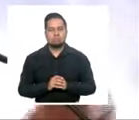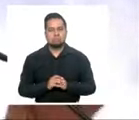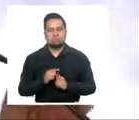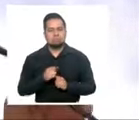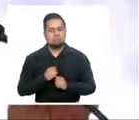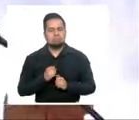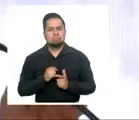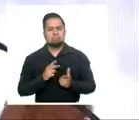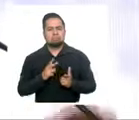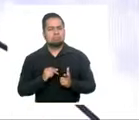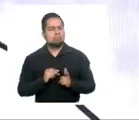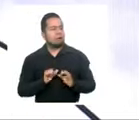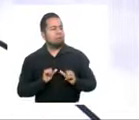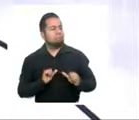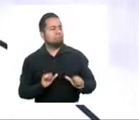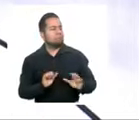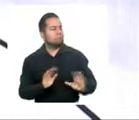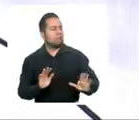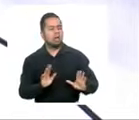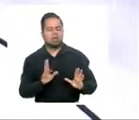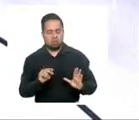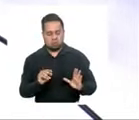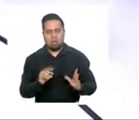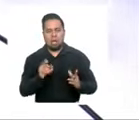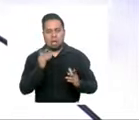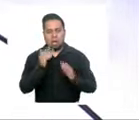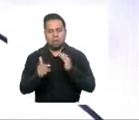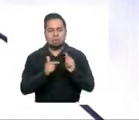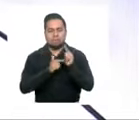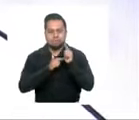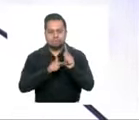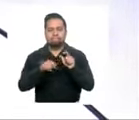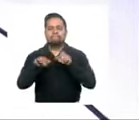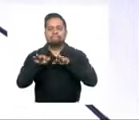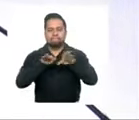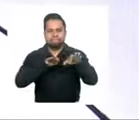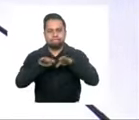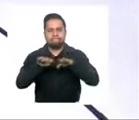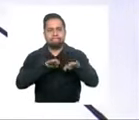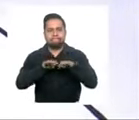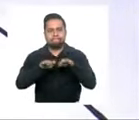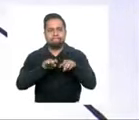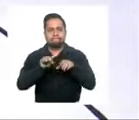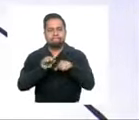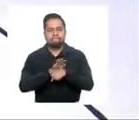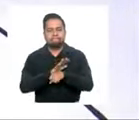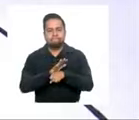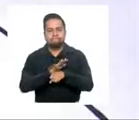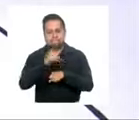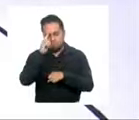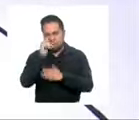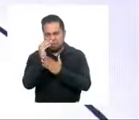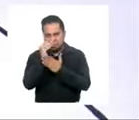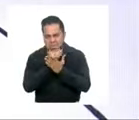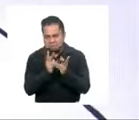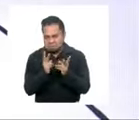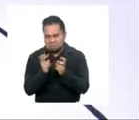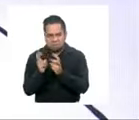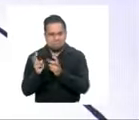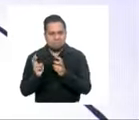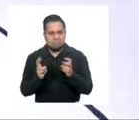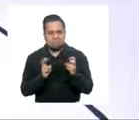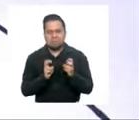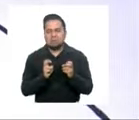las manos, al contrario, a continuar a trabajar porque bajen las incidencias